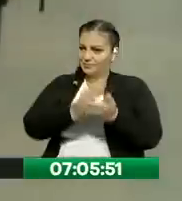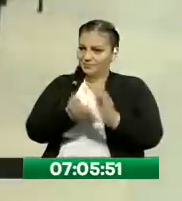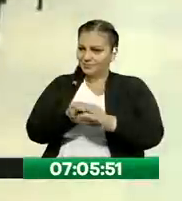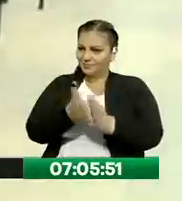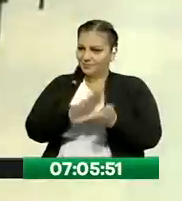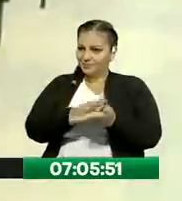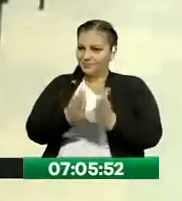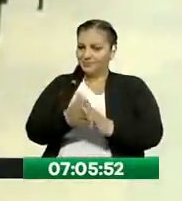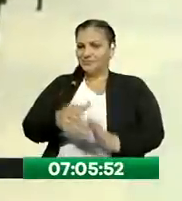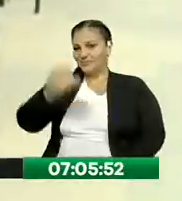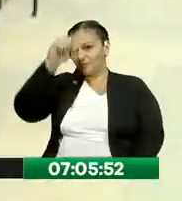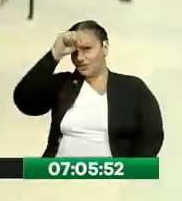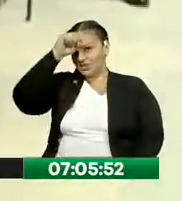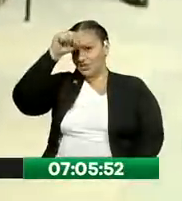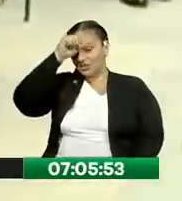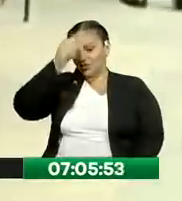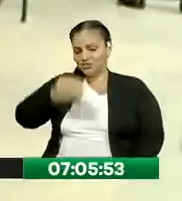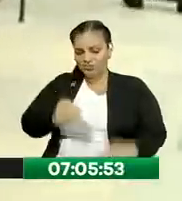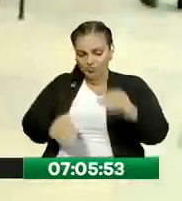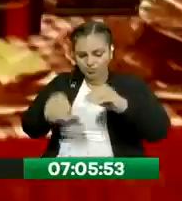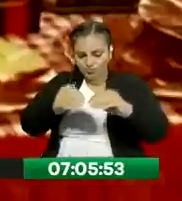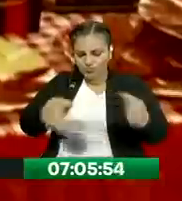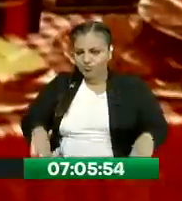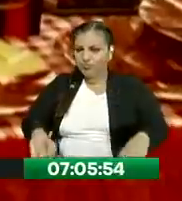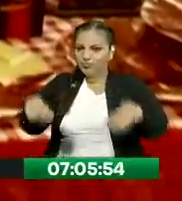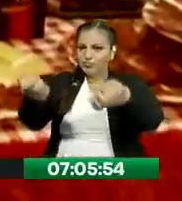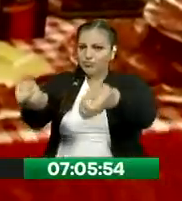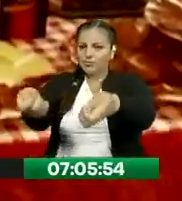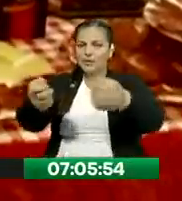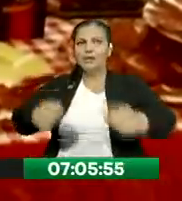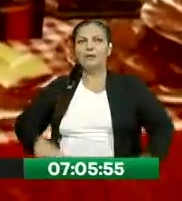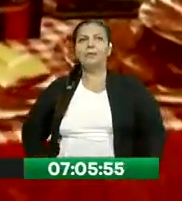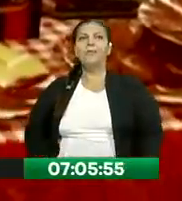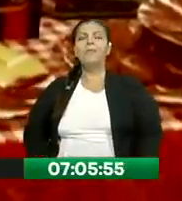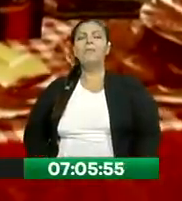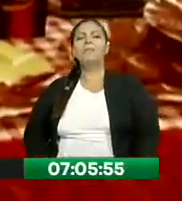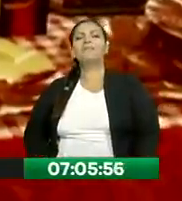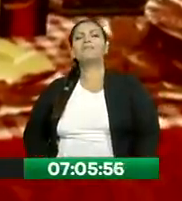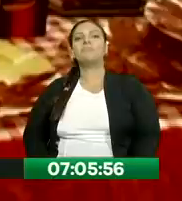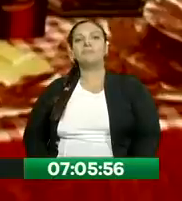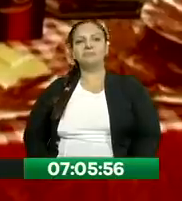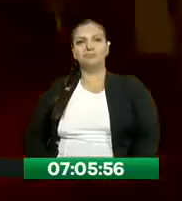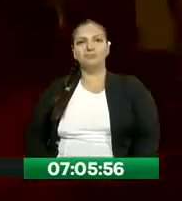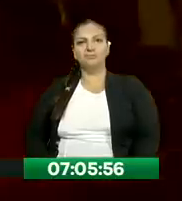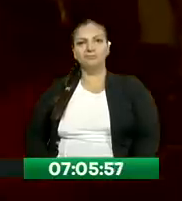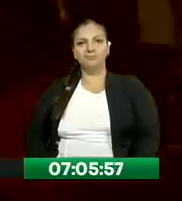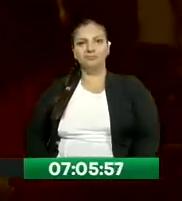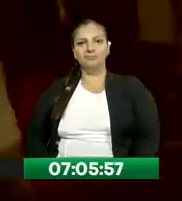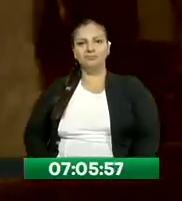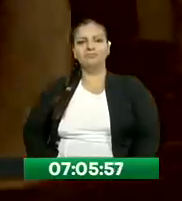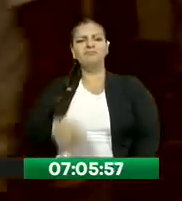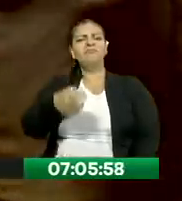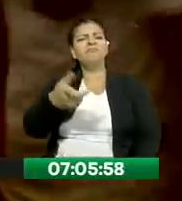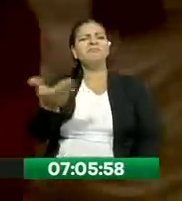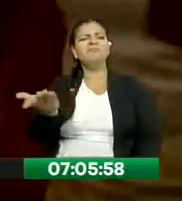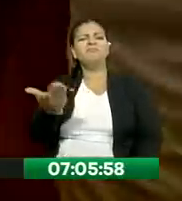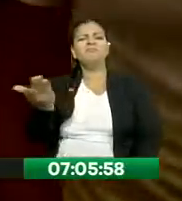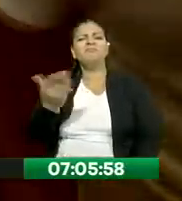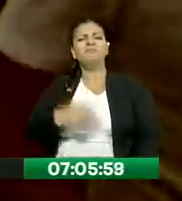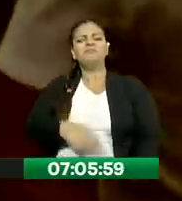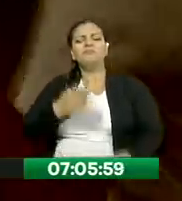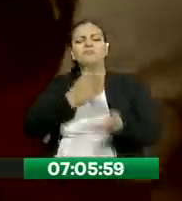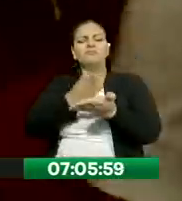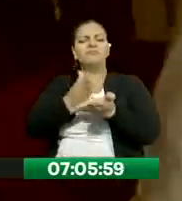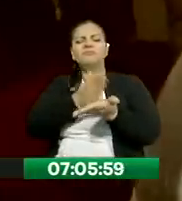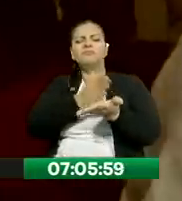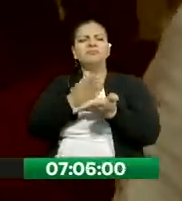nomás. Muchos de estos platos, dice el chef Edgar León, se desarrollaron en las ferias taurinas de antaño. Eran otros productos, coloridos